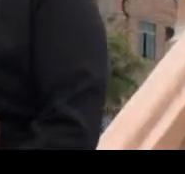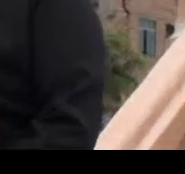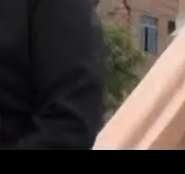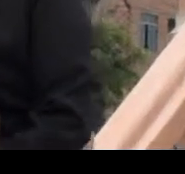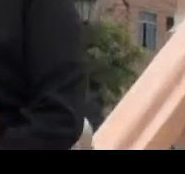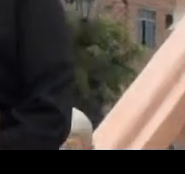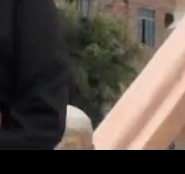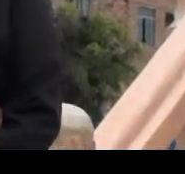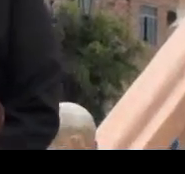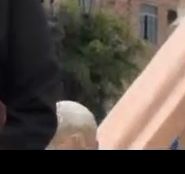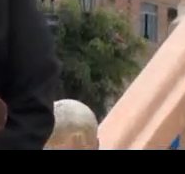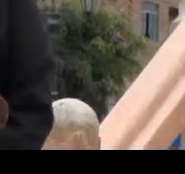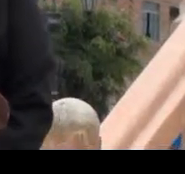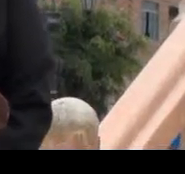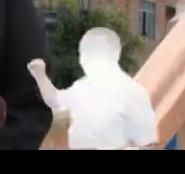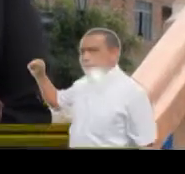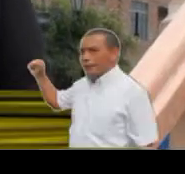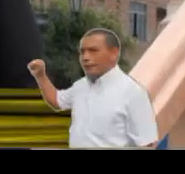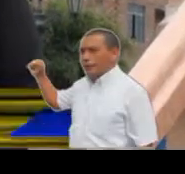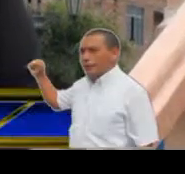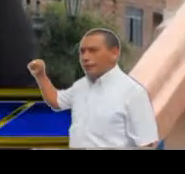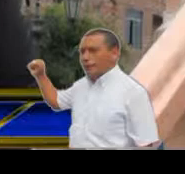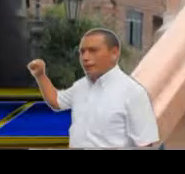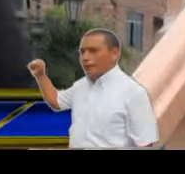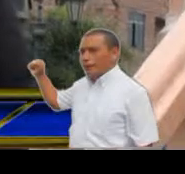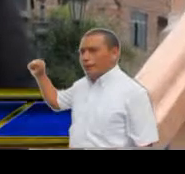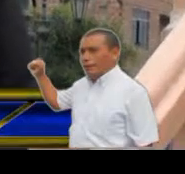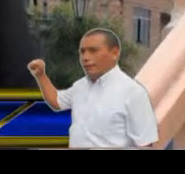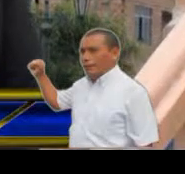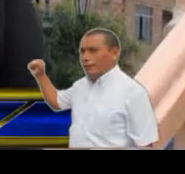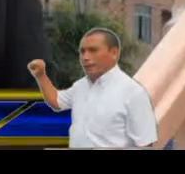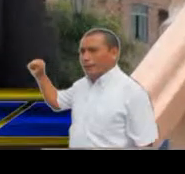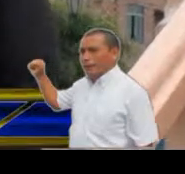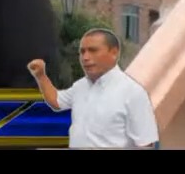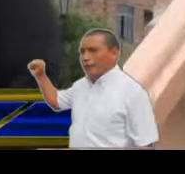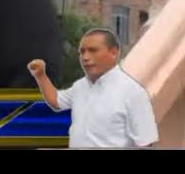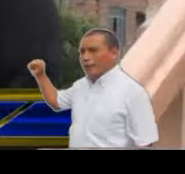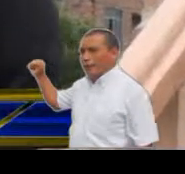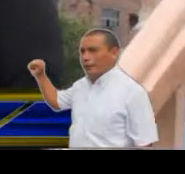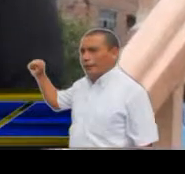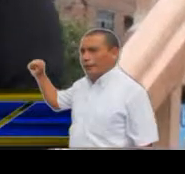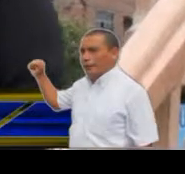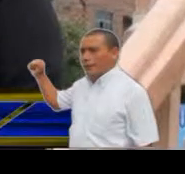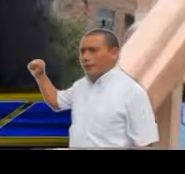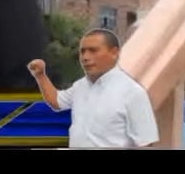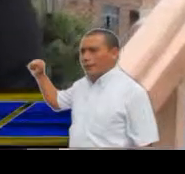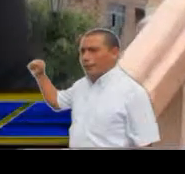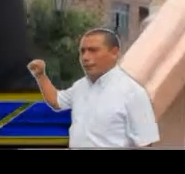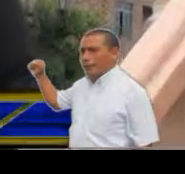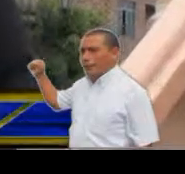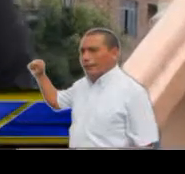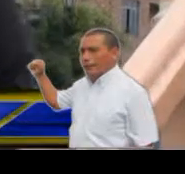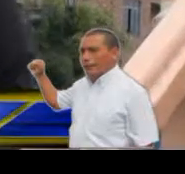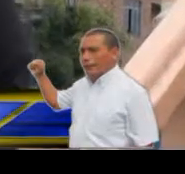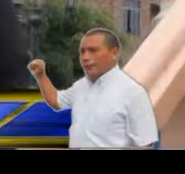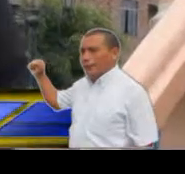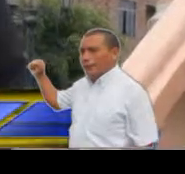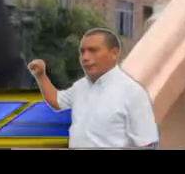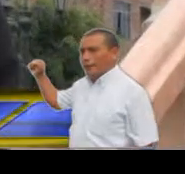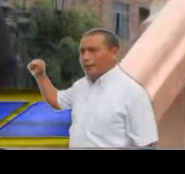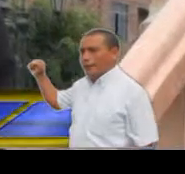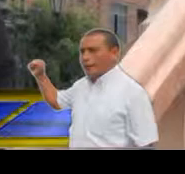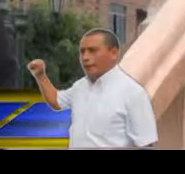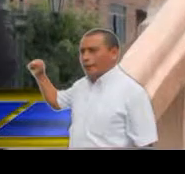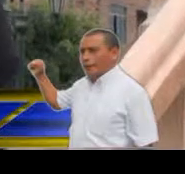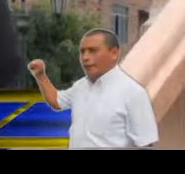traer una buena donación de libros, de textos, de videos referente a lo que fue la gesta libertadora y a nuestro libertador también